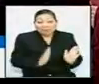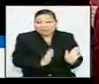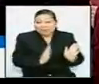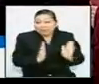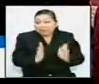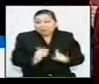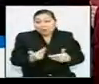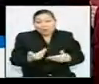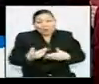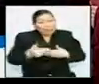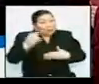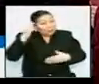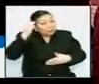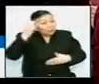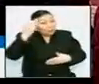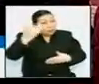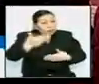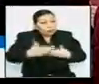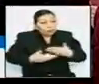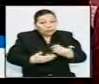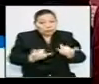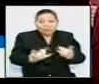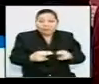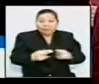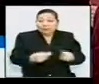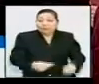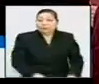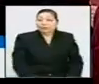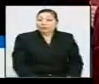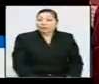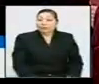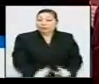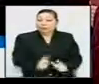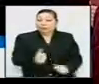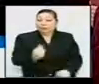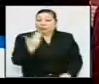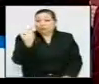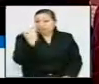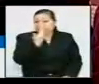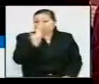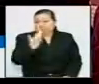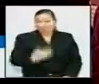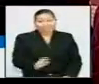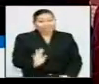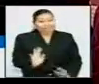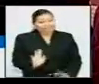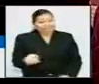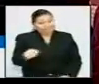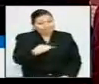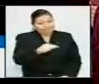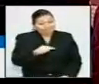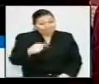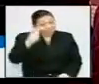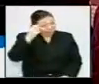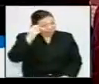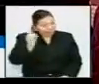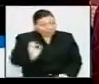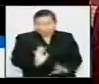historia, porque no creo que en esta mesa haya un congresista de doble cara. No lo